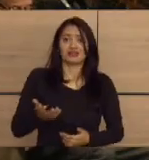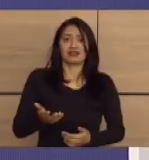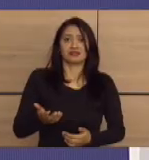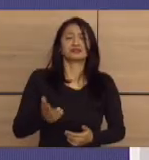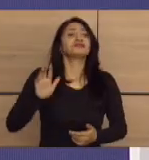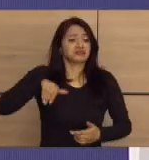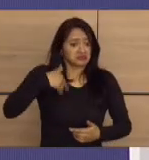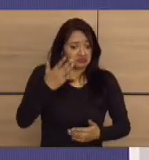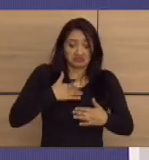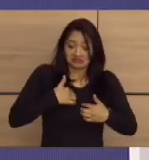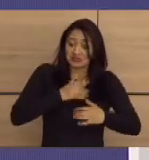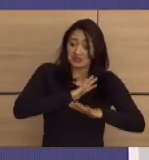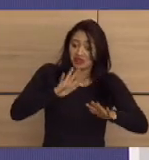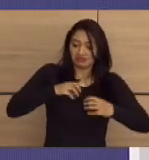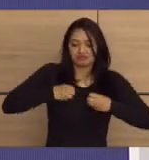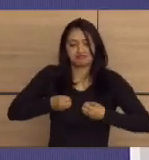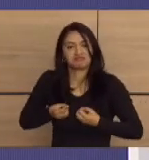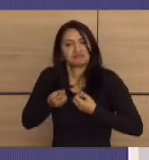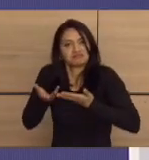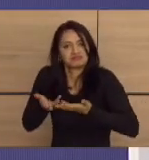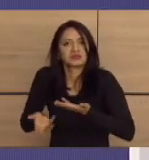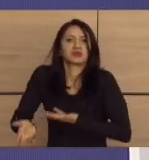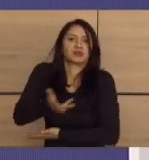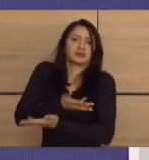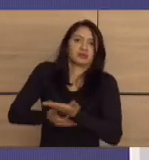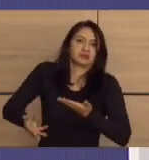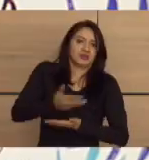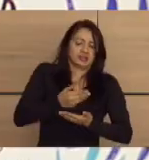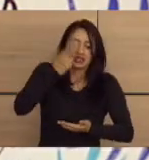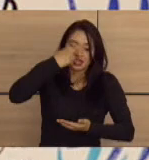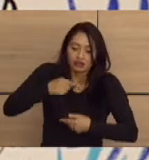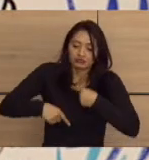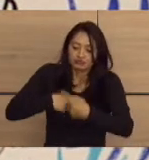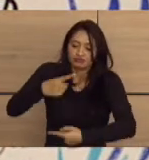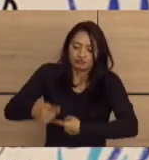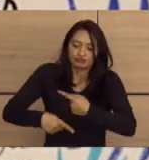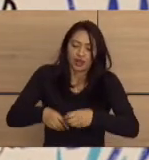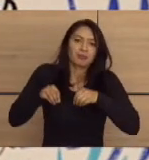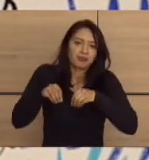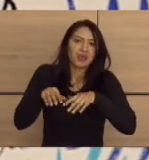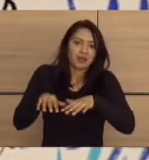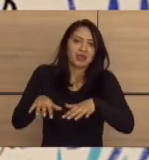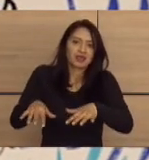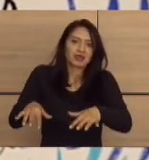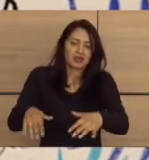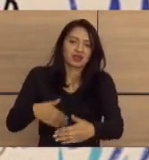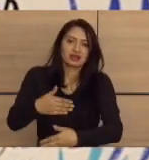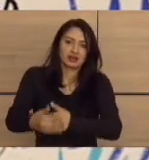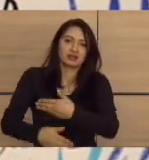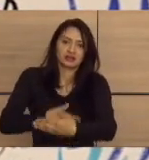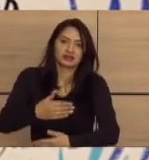replicar todo ese tema a sus nuevos o a sus nuevas generaciones. Entonces desde allí, digamos que